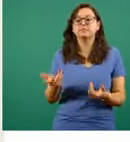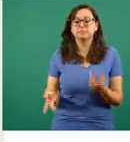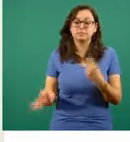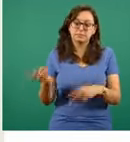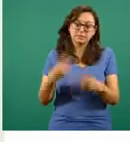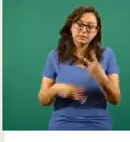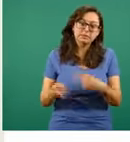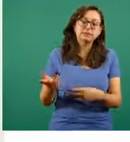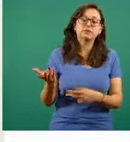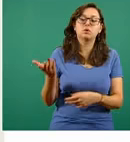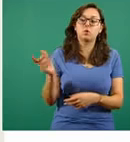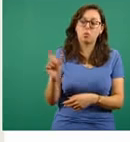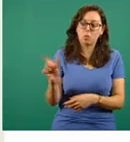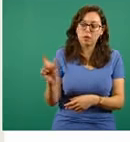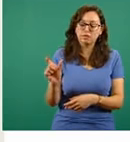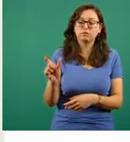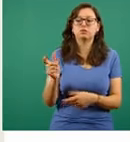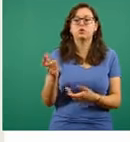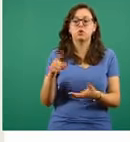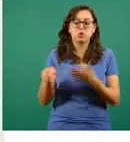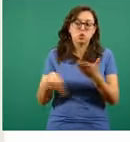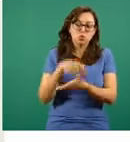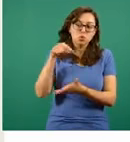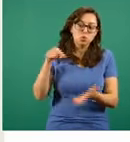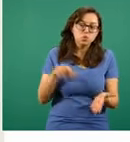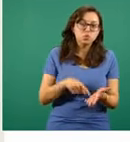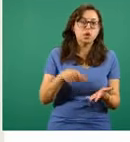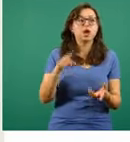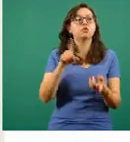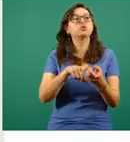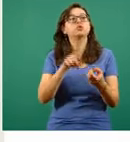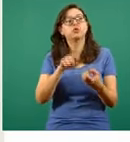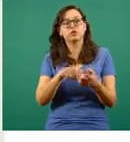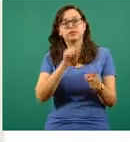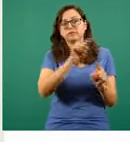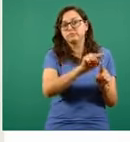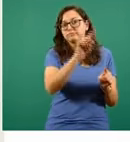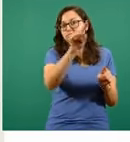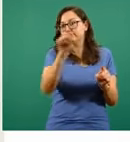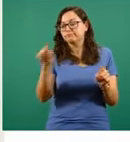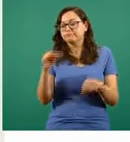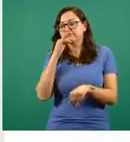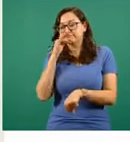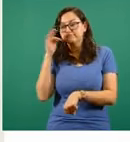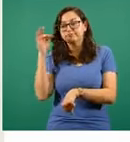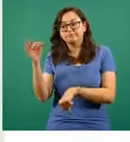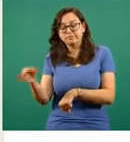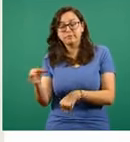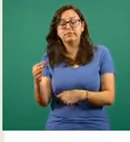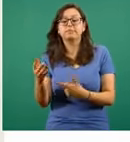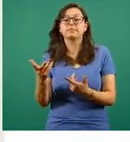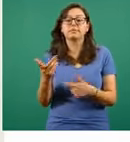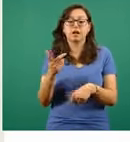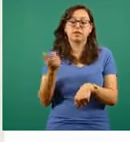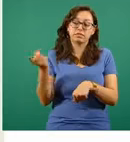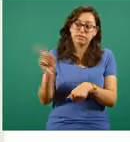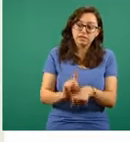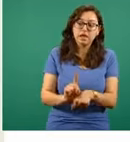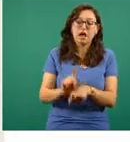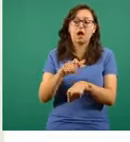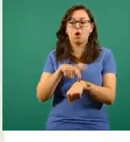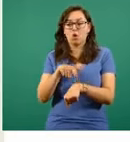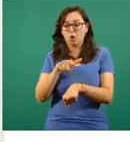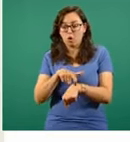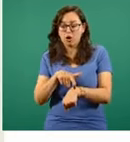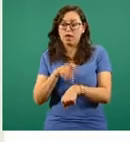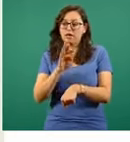poder comunicarle a la persona dónde le va a tocar, en qué punto de vacunación deberá de acudir, en qué día y en qué